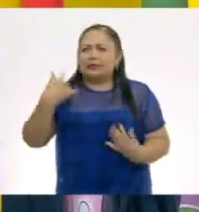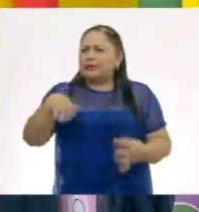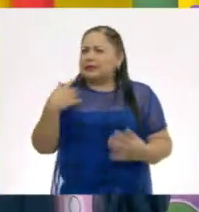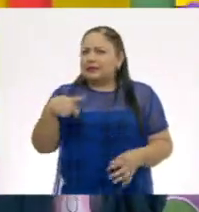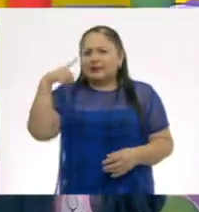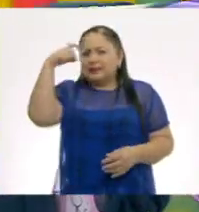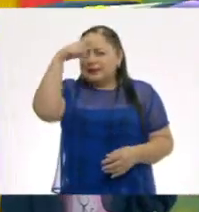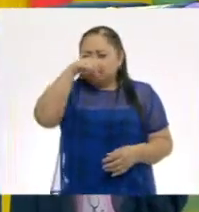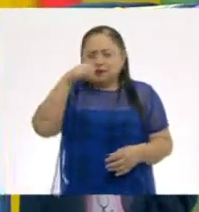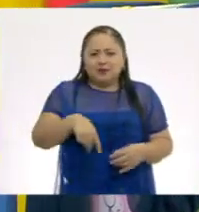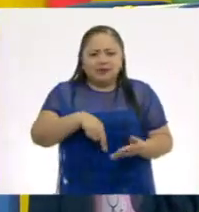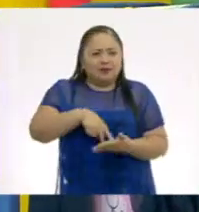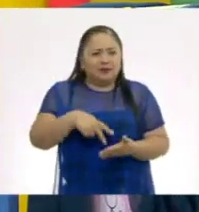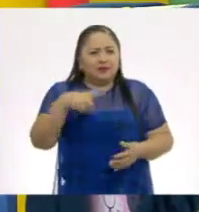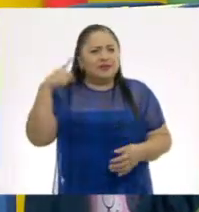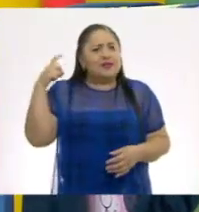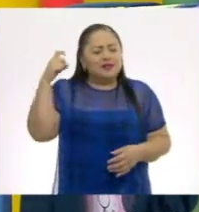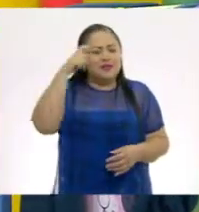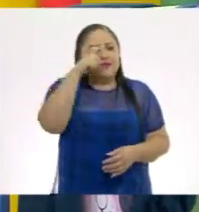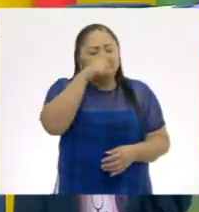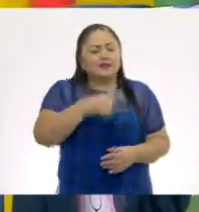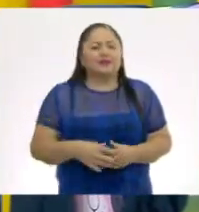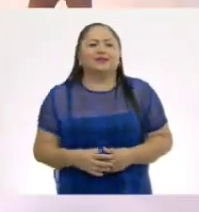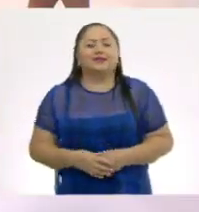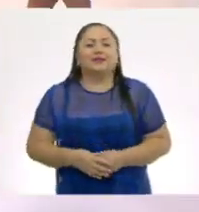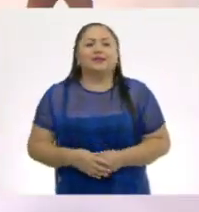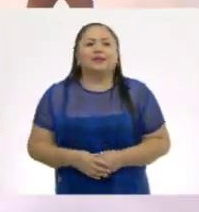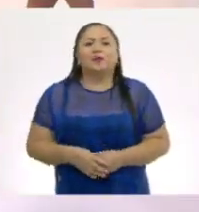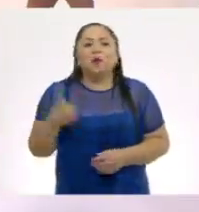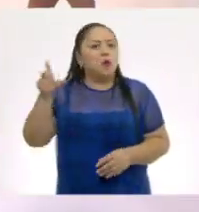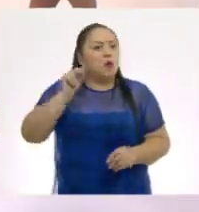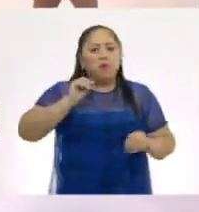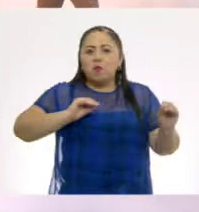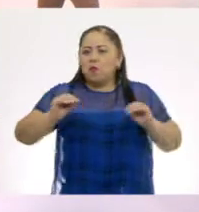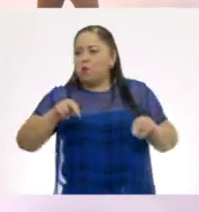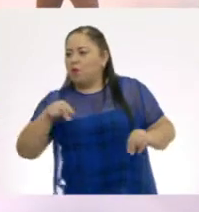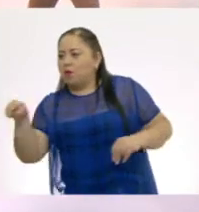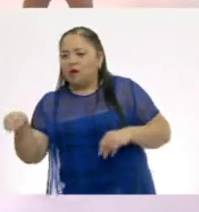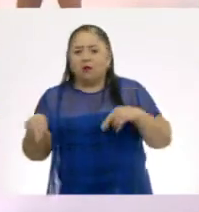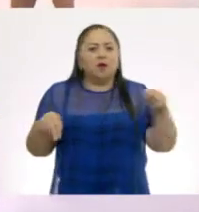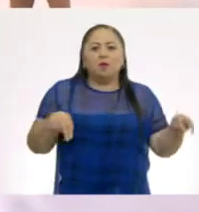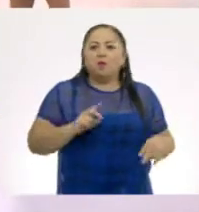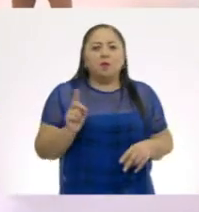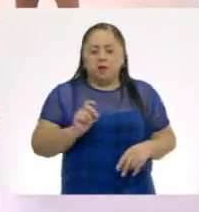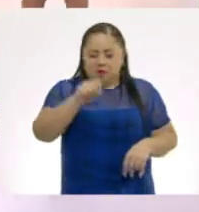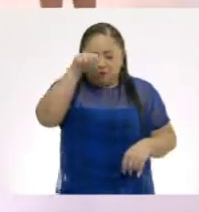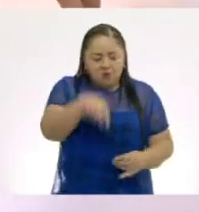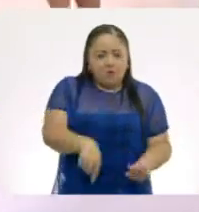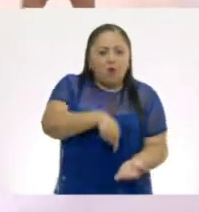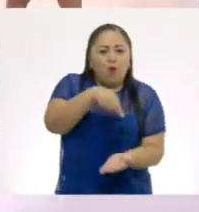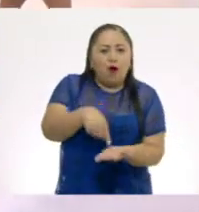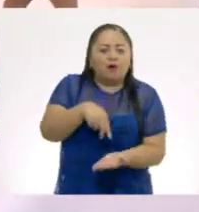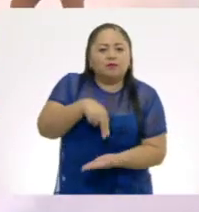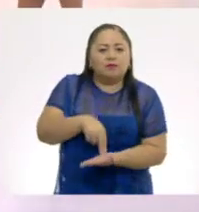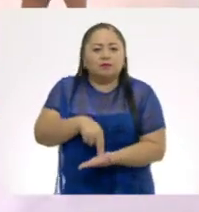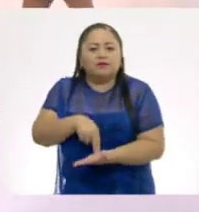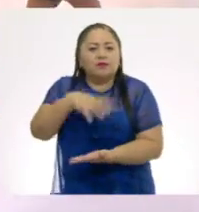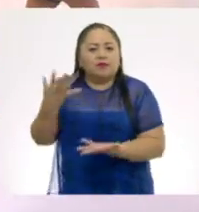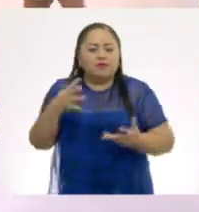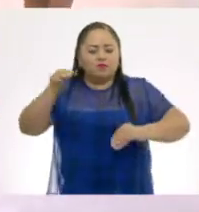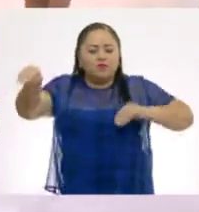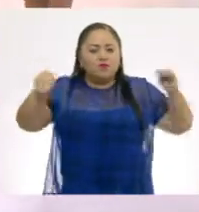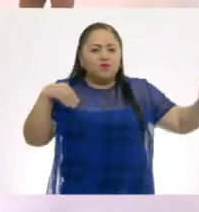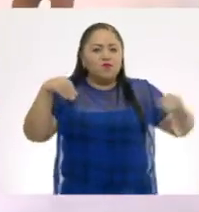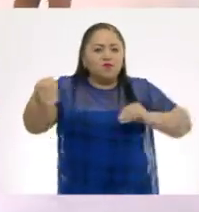Sí, no es fácil. ¿Te fijaste? No se movía hacia ningún lado. Todos los movimientos eran aquí.